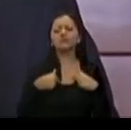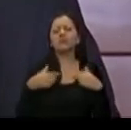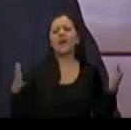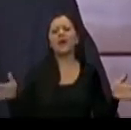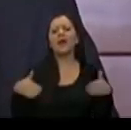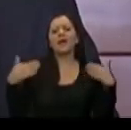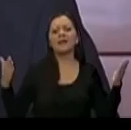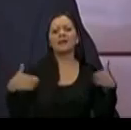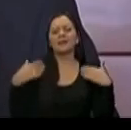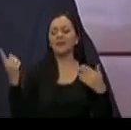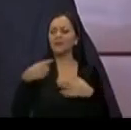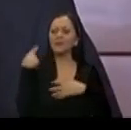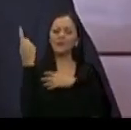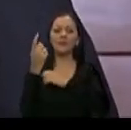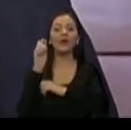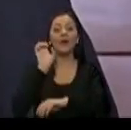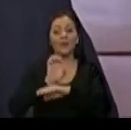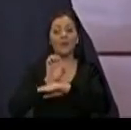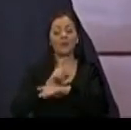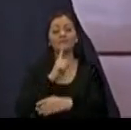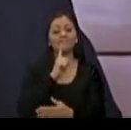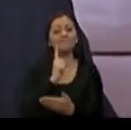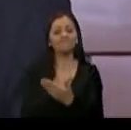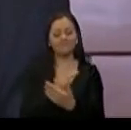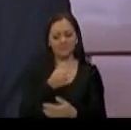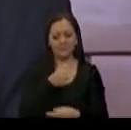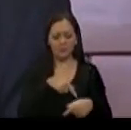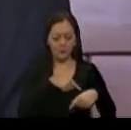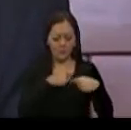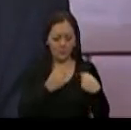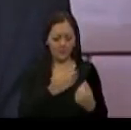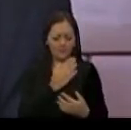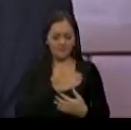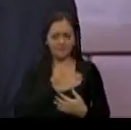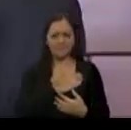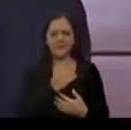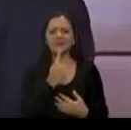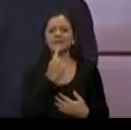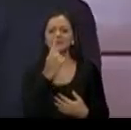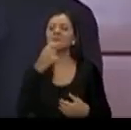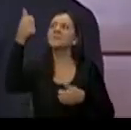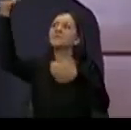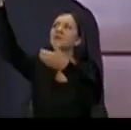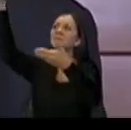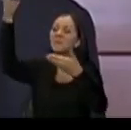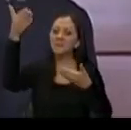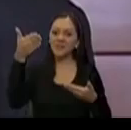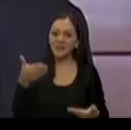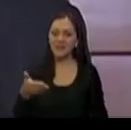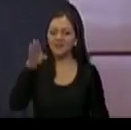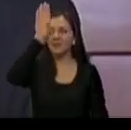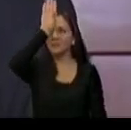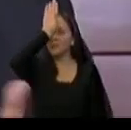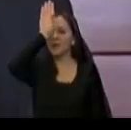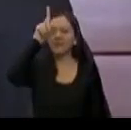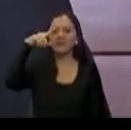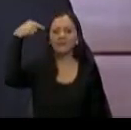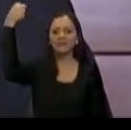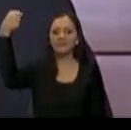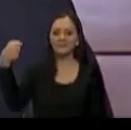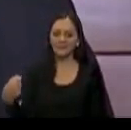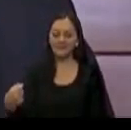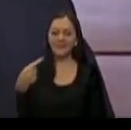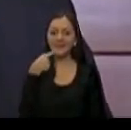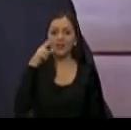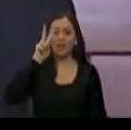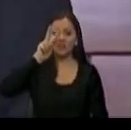los ecuatorianos, decimos con nuestro corazón y nuestros labios, bienvenido Santo Padre al Ecuador. Tenemos